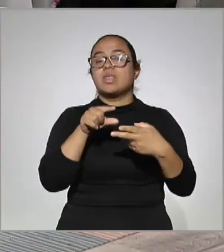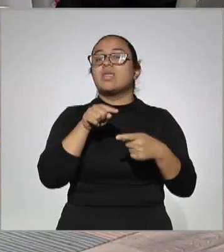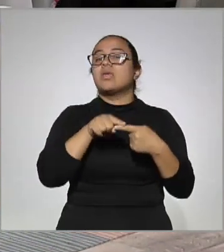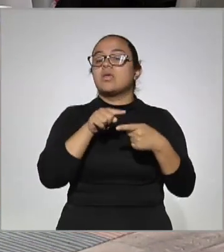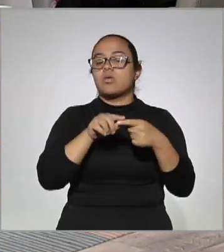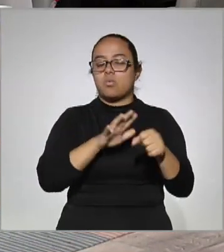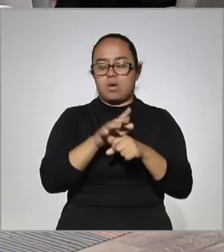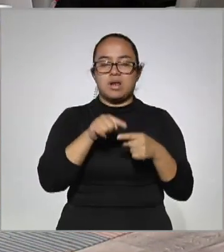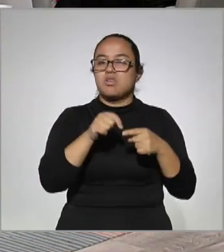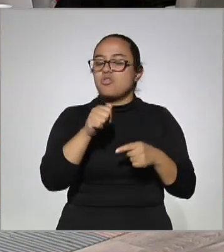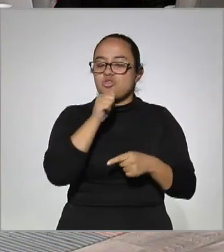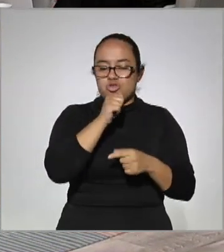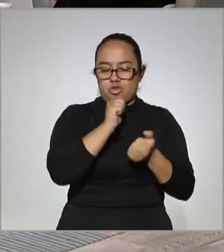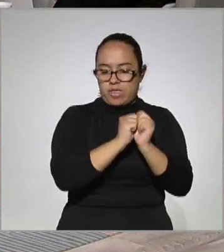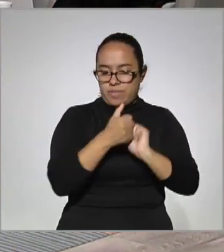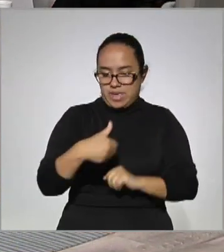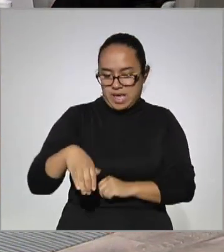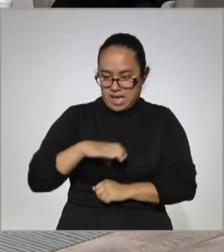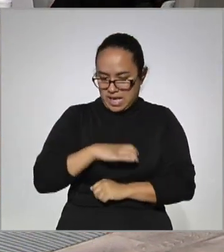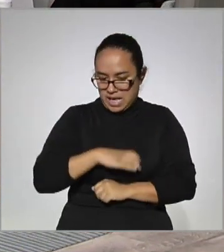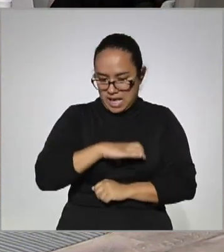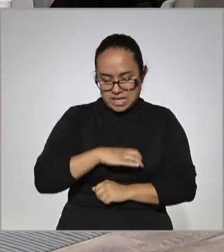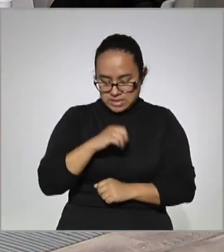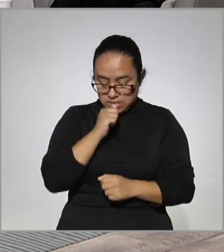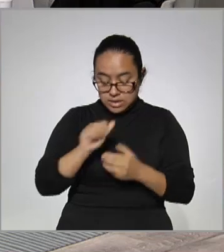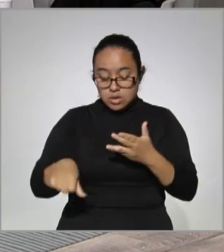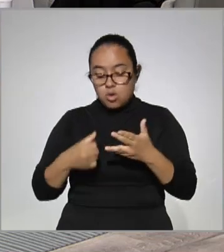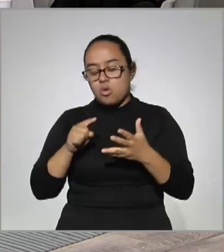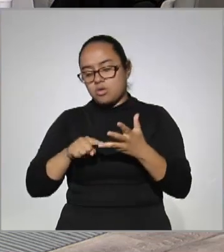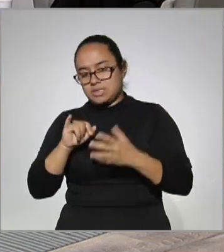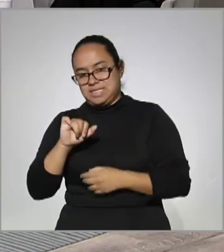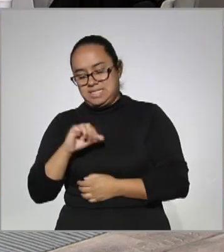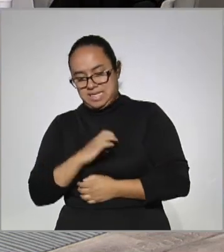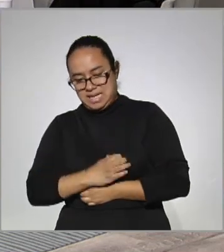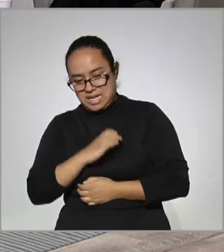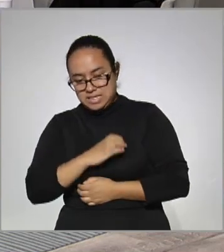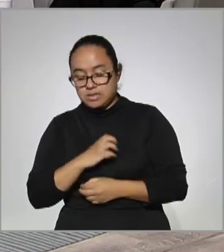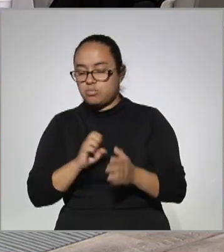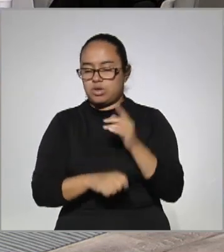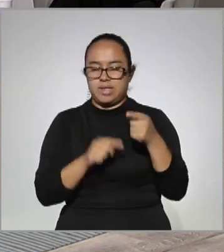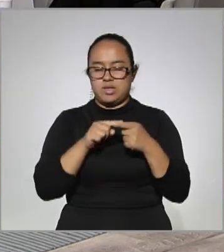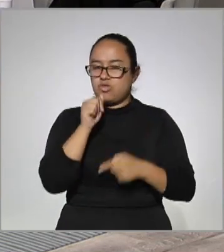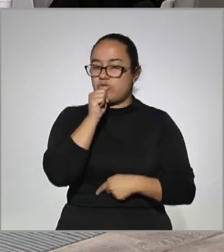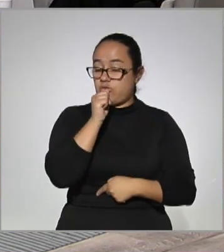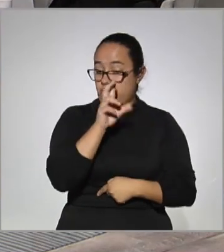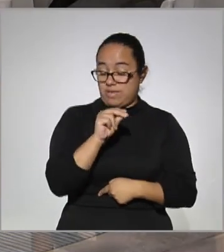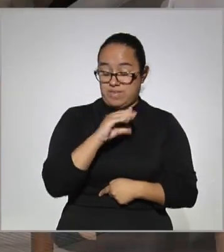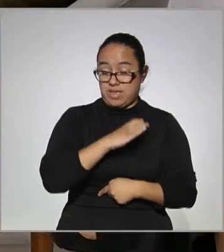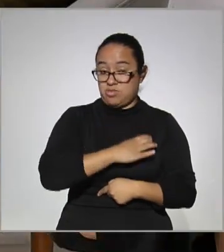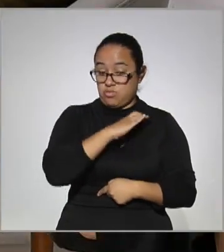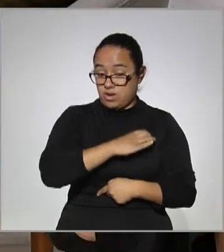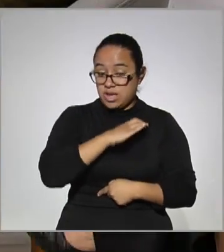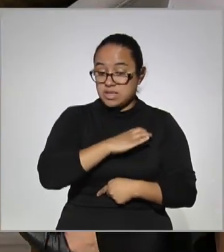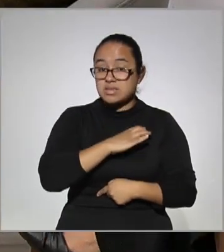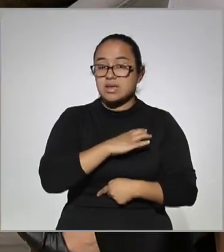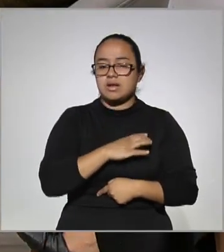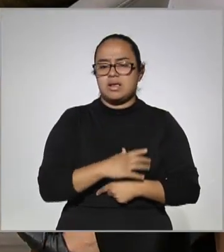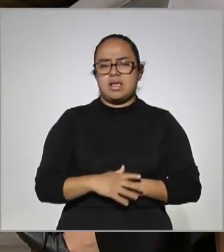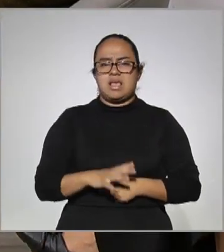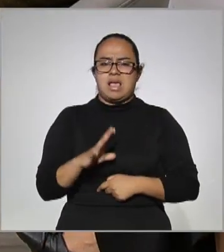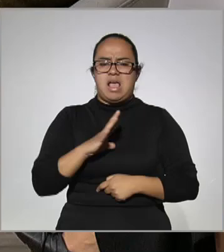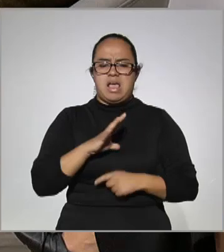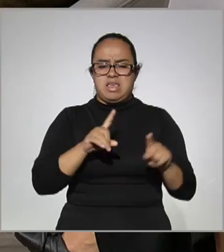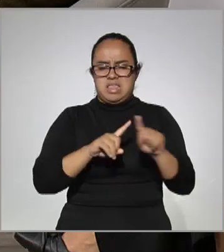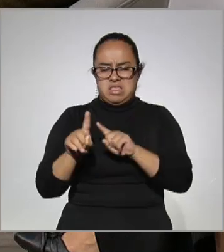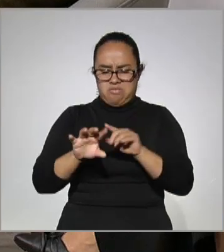son cáncer y en las lesiones que ya son cáncer, ¿no? Cuando son lesiones que no son cáncer, hay varias